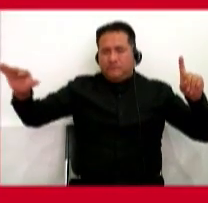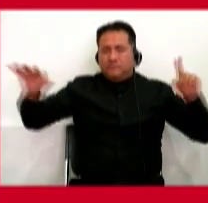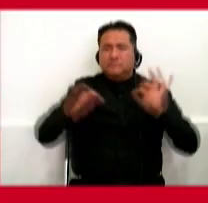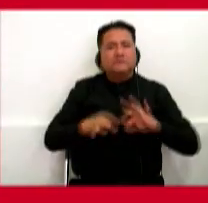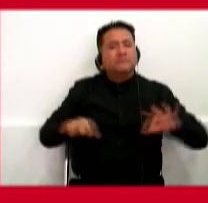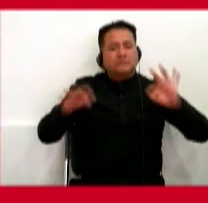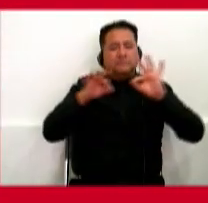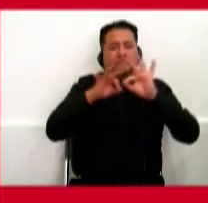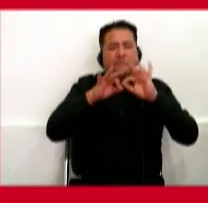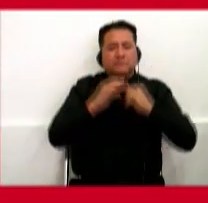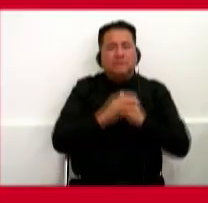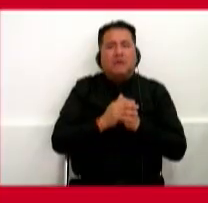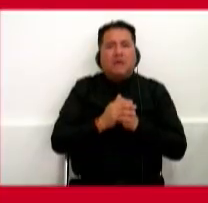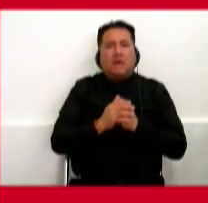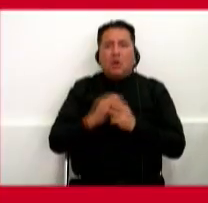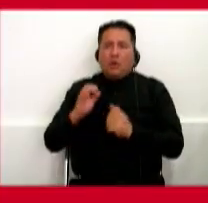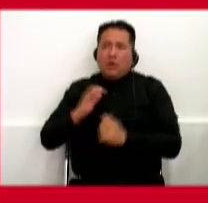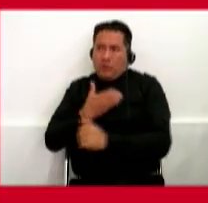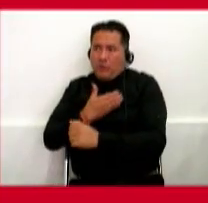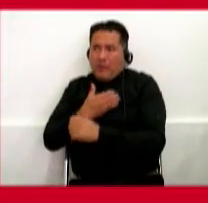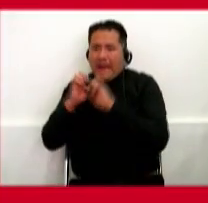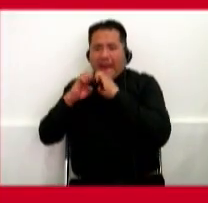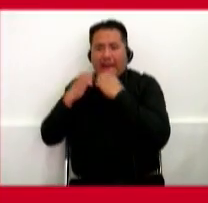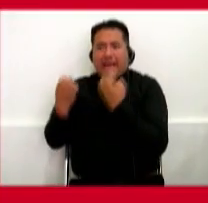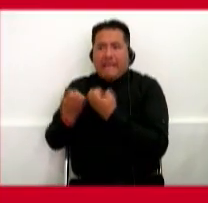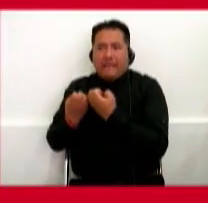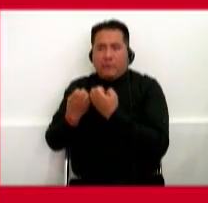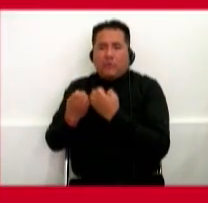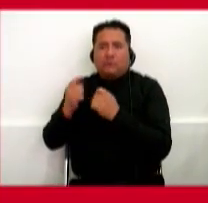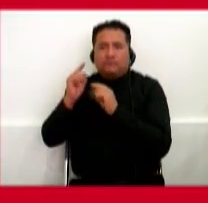podamos agregar la capacidad profesional